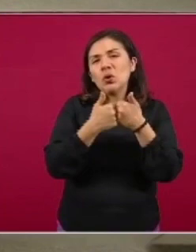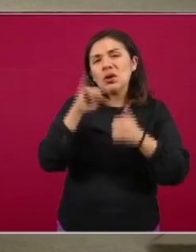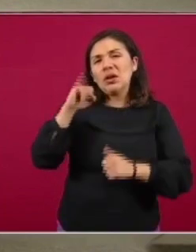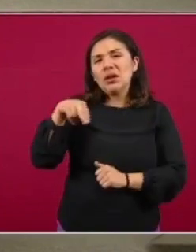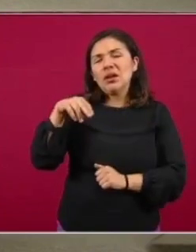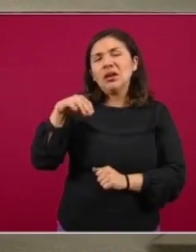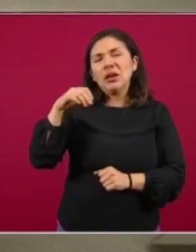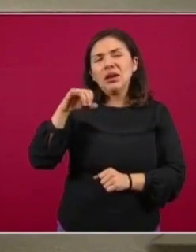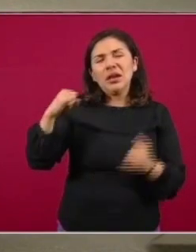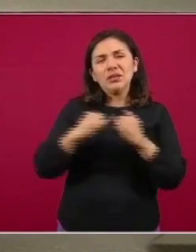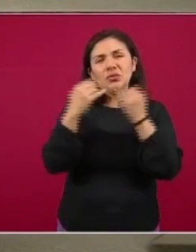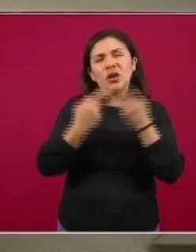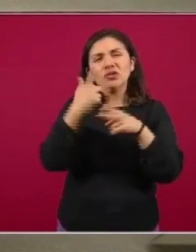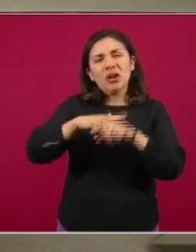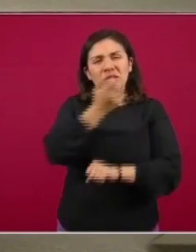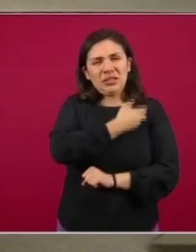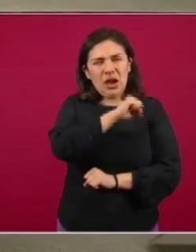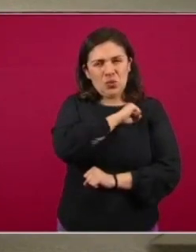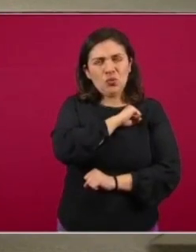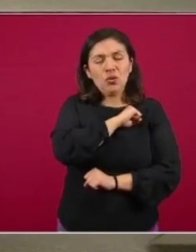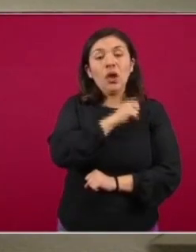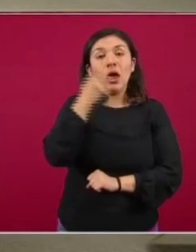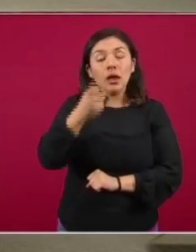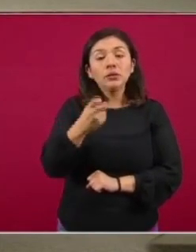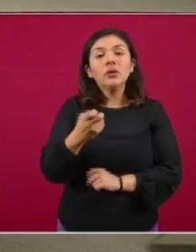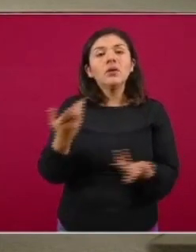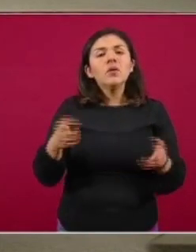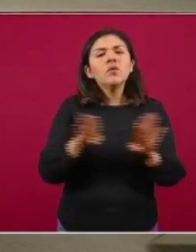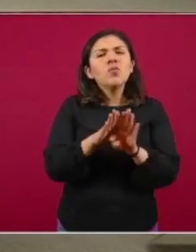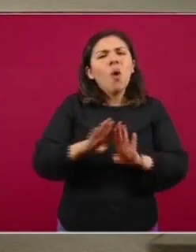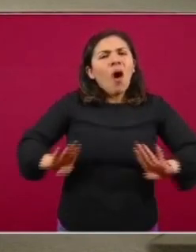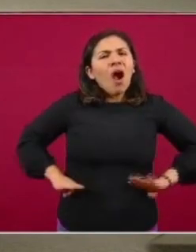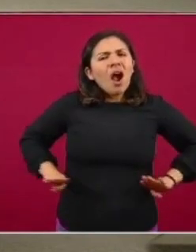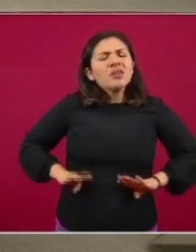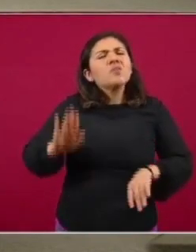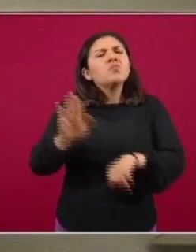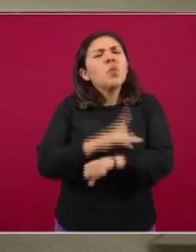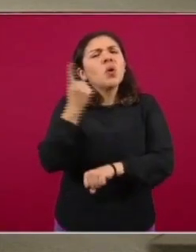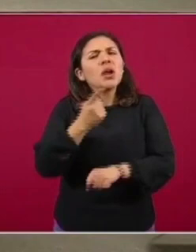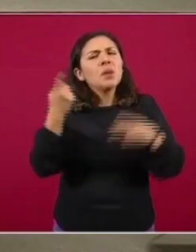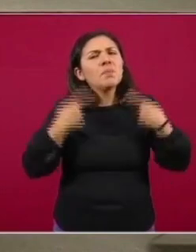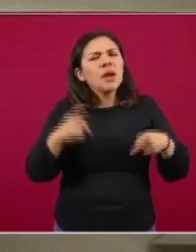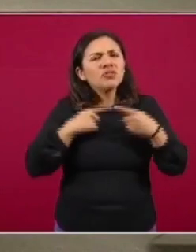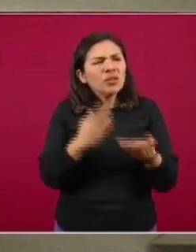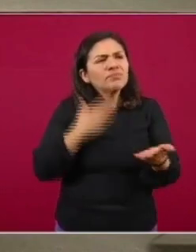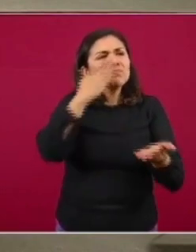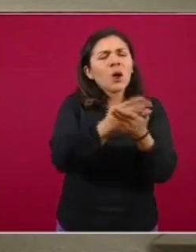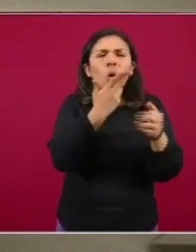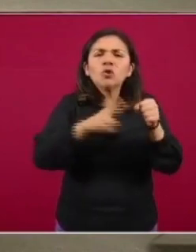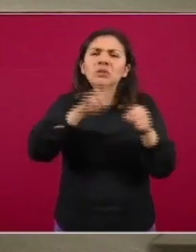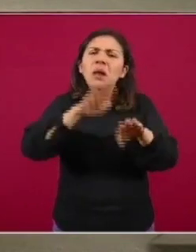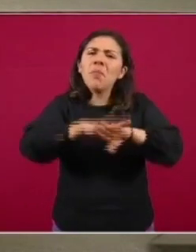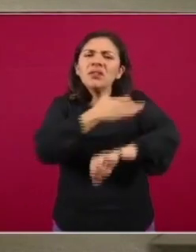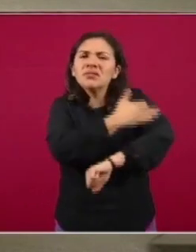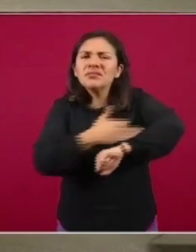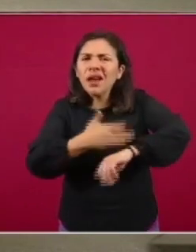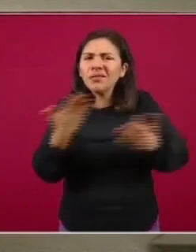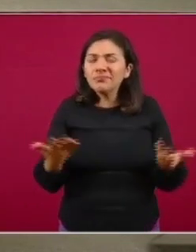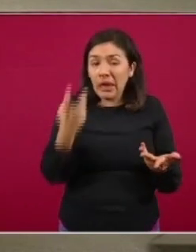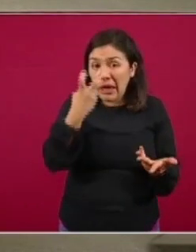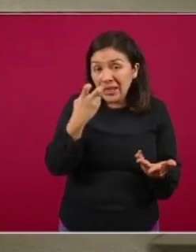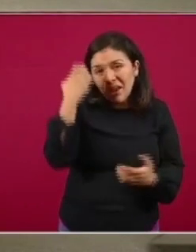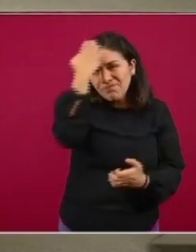análisis, ahora estamos justo en esto, de decir, bueno, ¿qué características están haciendo que la gente llegue tarde? Digo, es un análisis